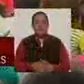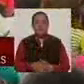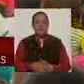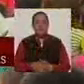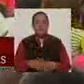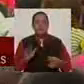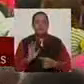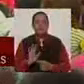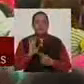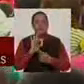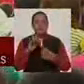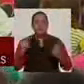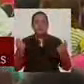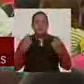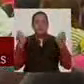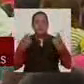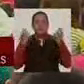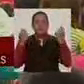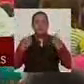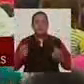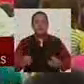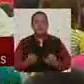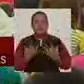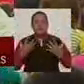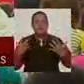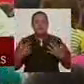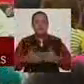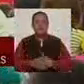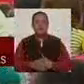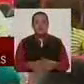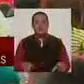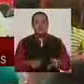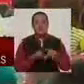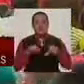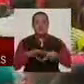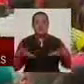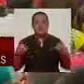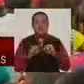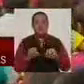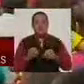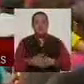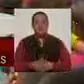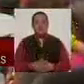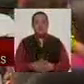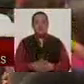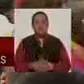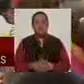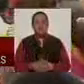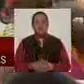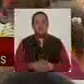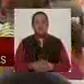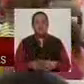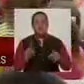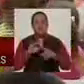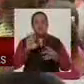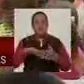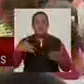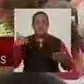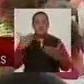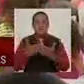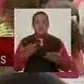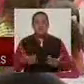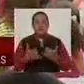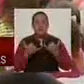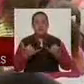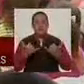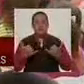refleja el festejo, la alegría por el recibimiento, por la llegada de